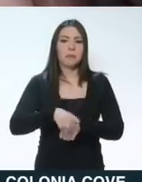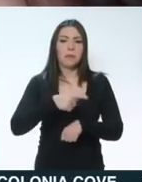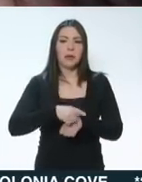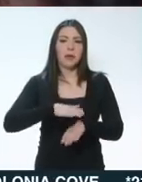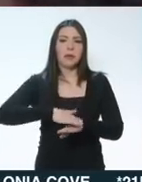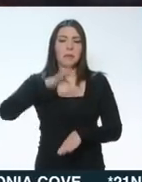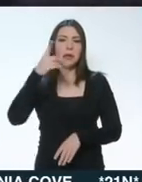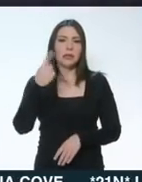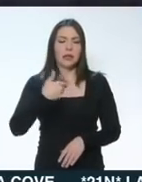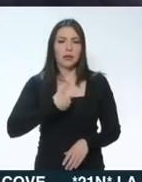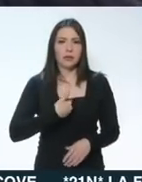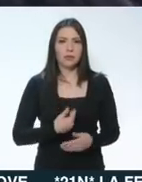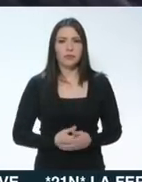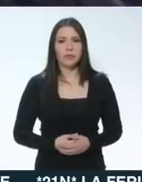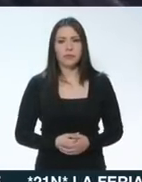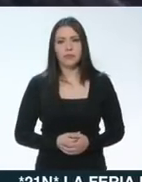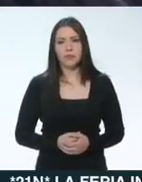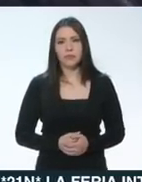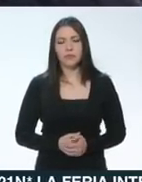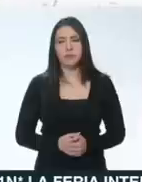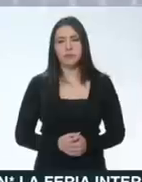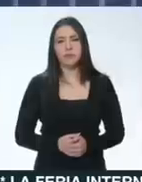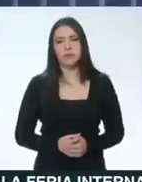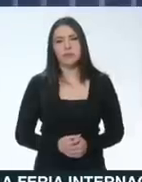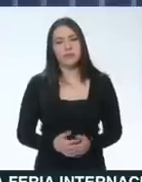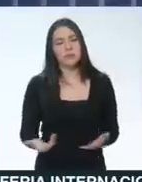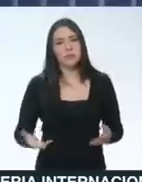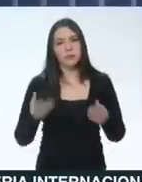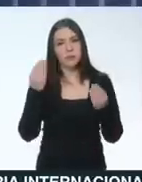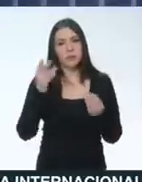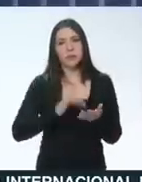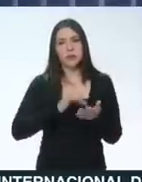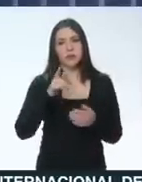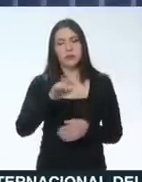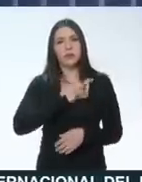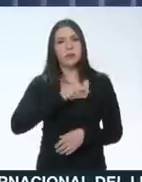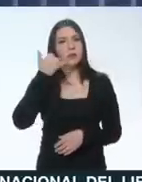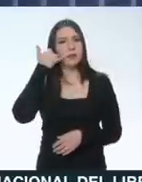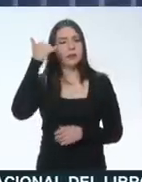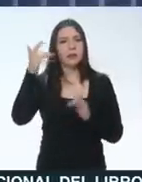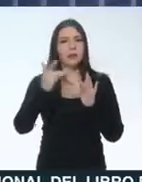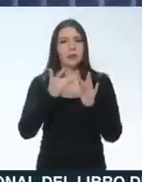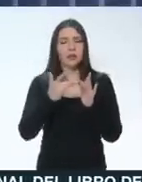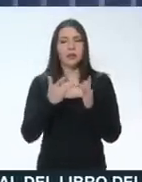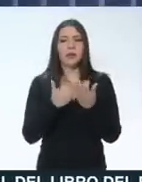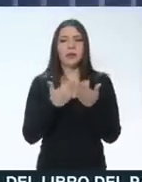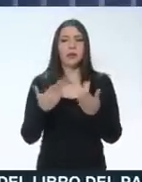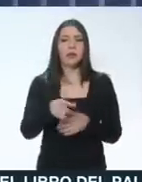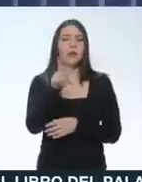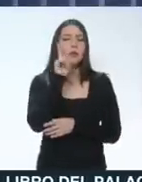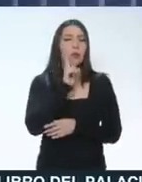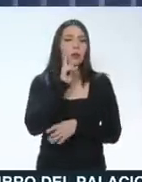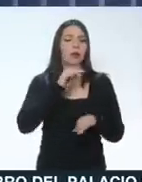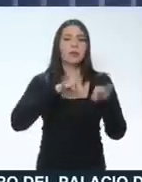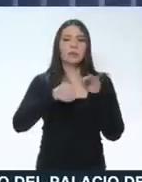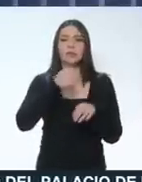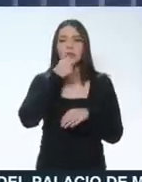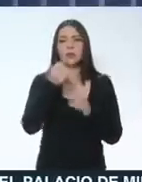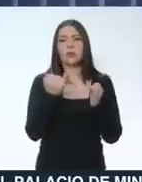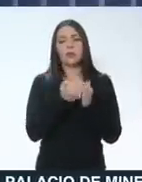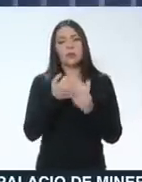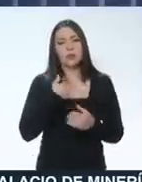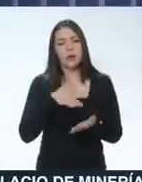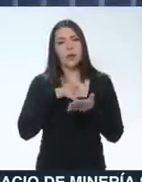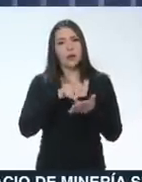momento. Bueno, pues Montserrat Ortiz, agradecemos mucho que nos hayas tomado la mañana y por supuesto que como mujer y como periodista también me solidarizo con tu